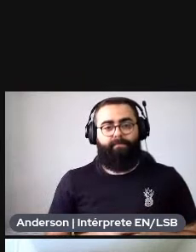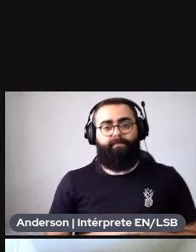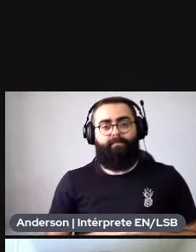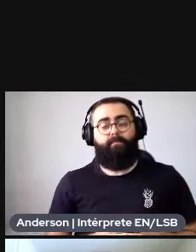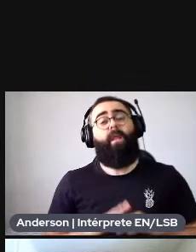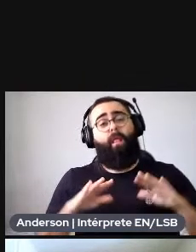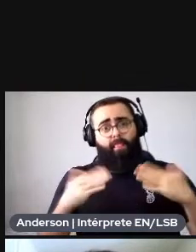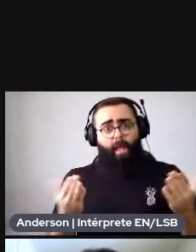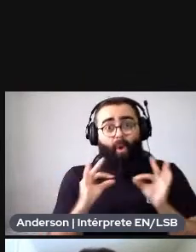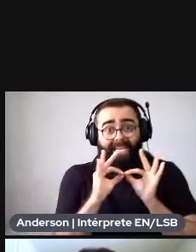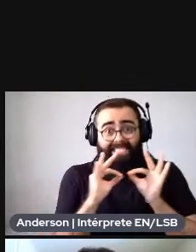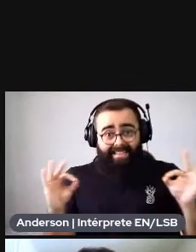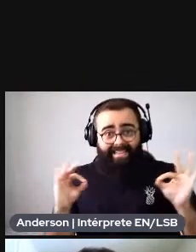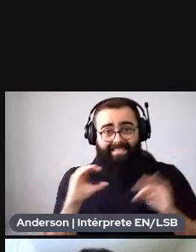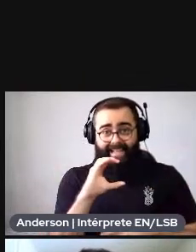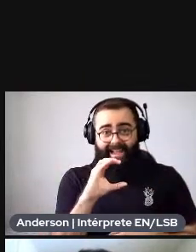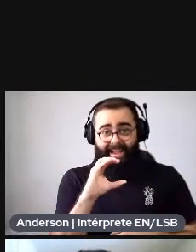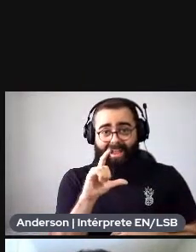Pseudoclefts